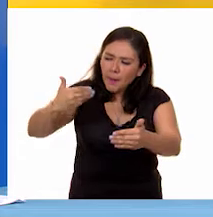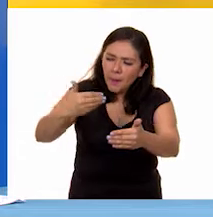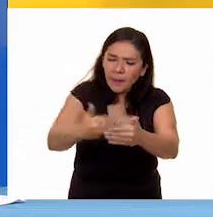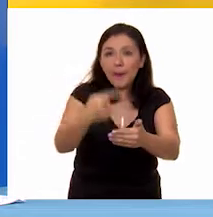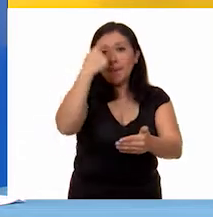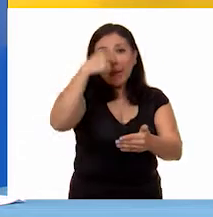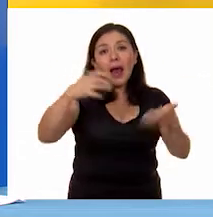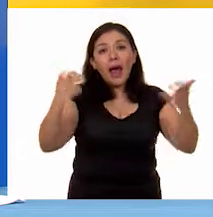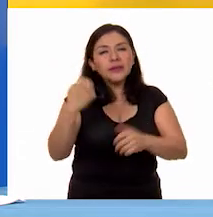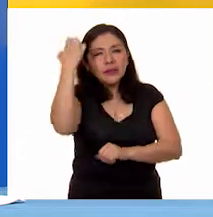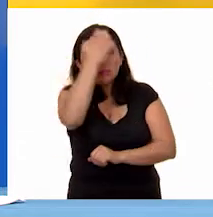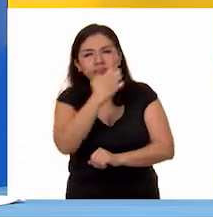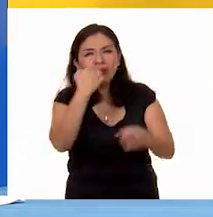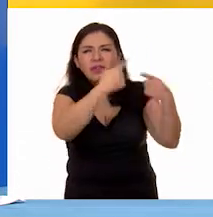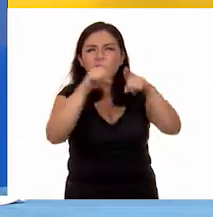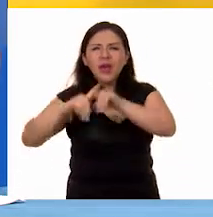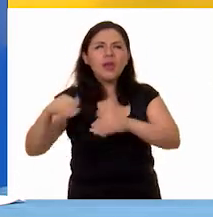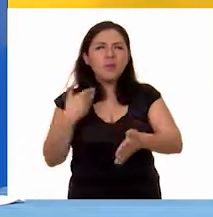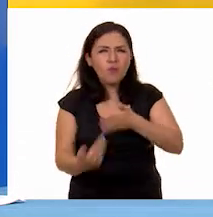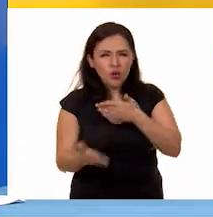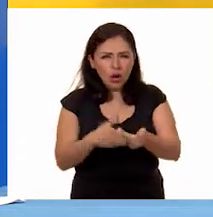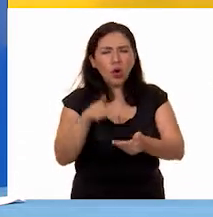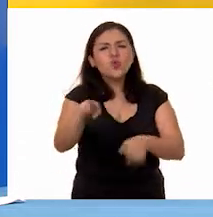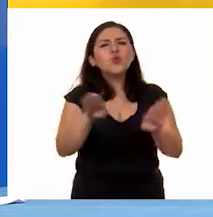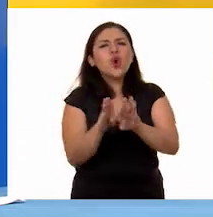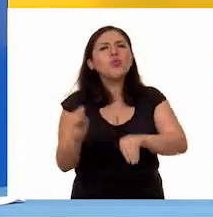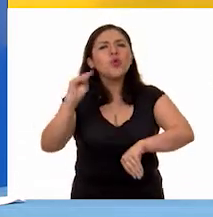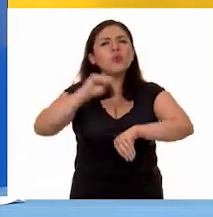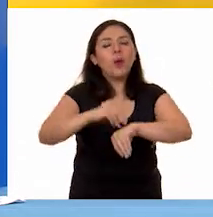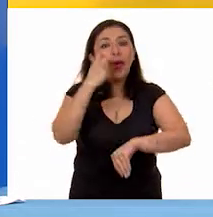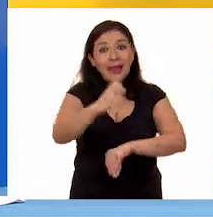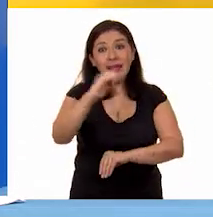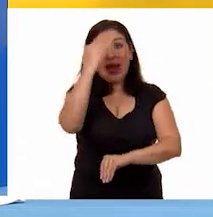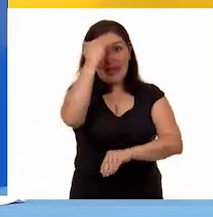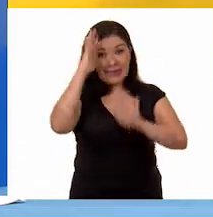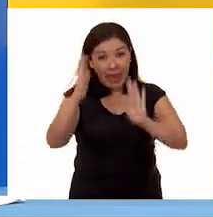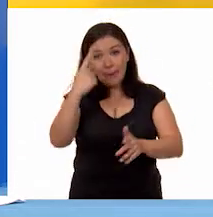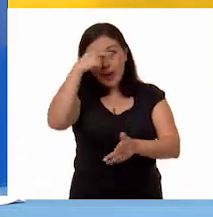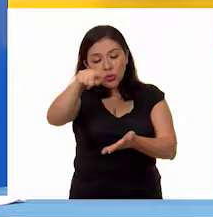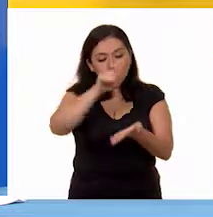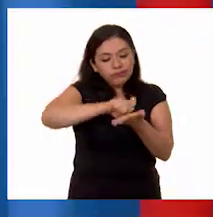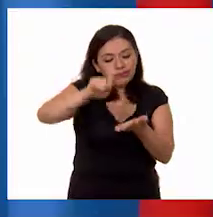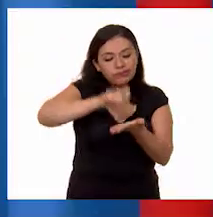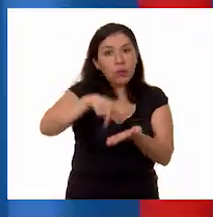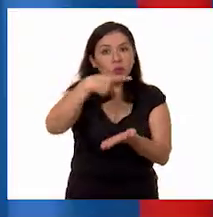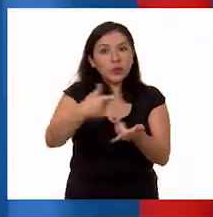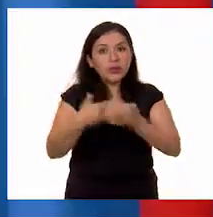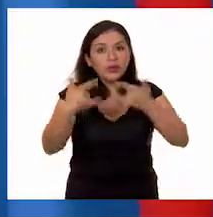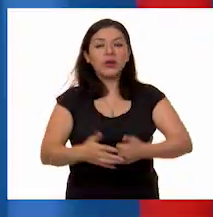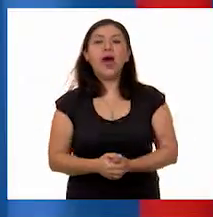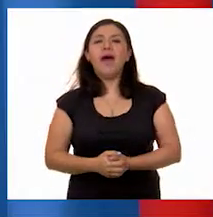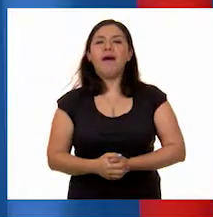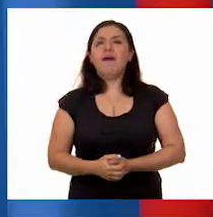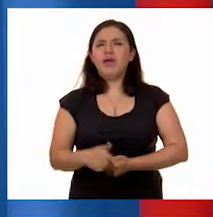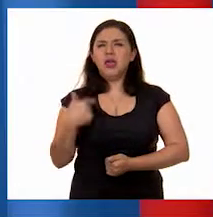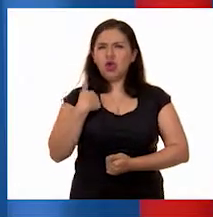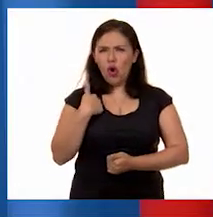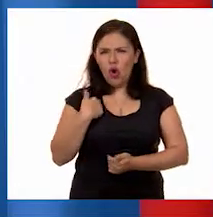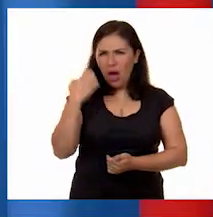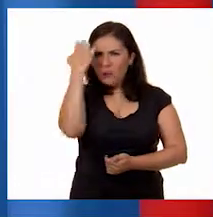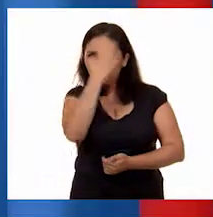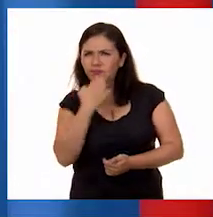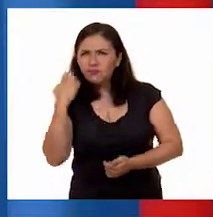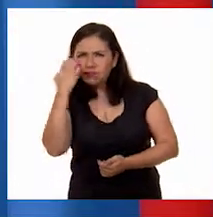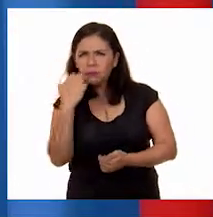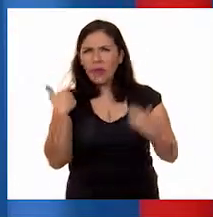analizar los diversos modelos leídos y cómo aplicamos esos saberes al escribir el texto. Entiendo que el analizar textos nos